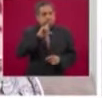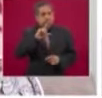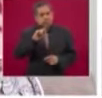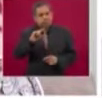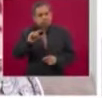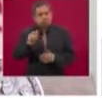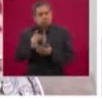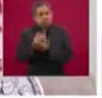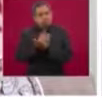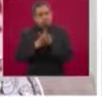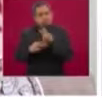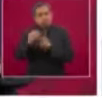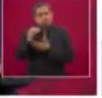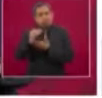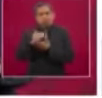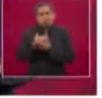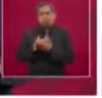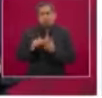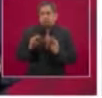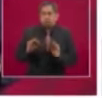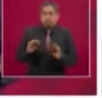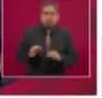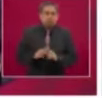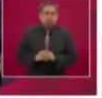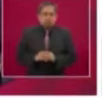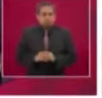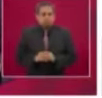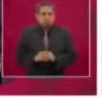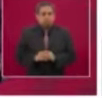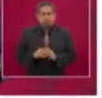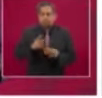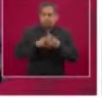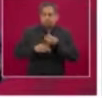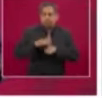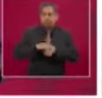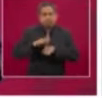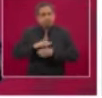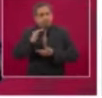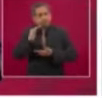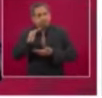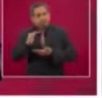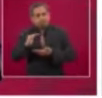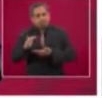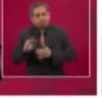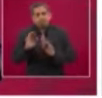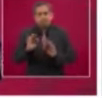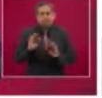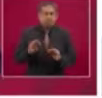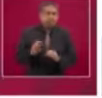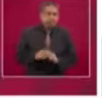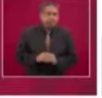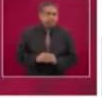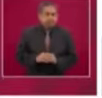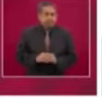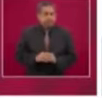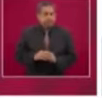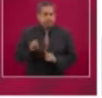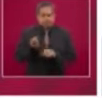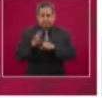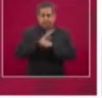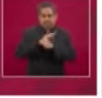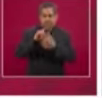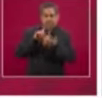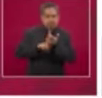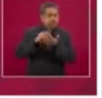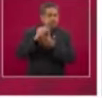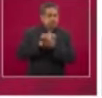a través de fideicomisos públicos, a través de empresas fantasmas, a través de